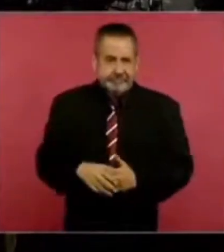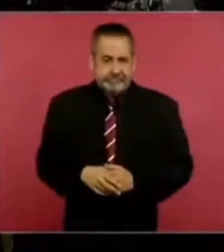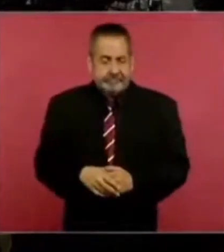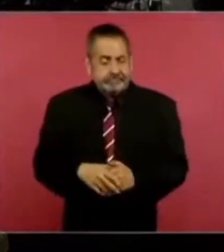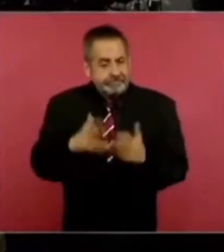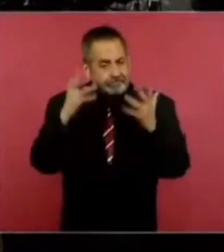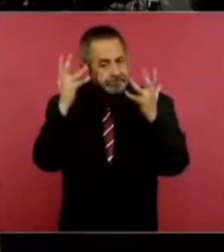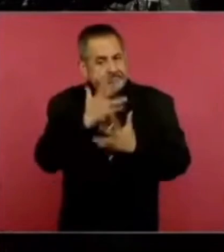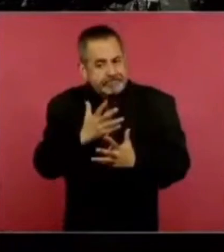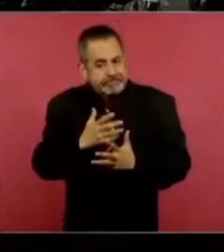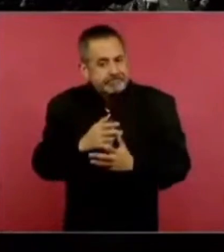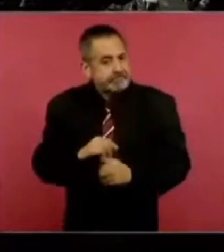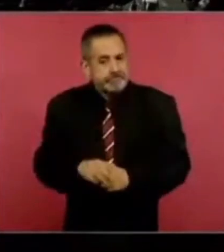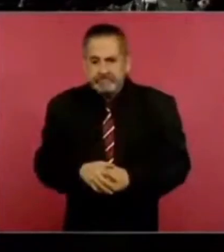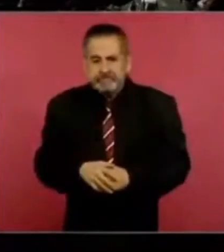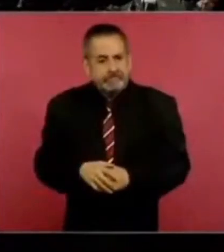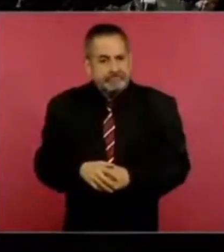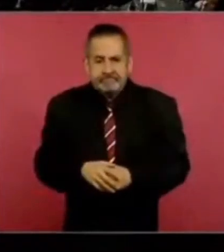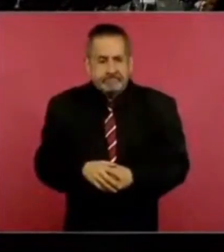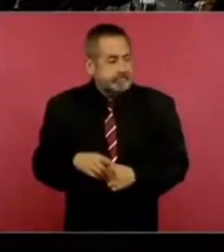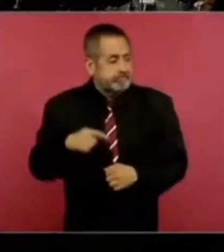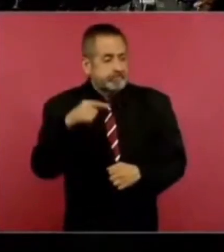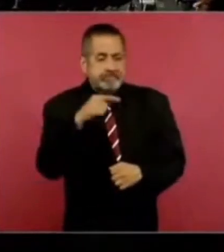de repente postula el PAN